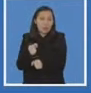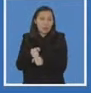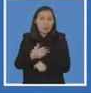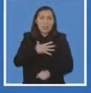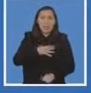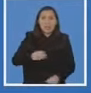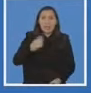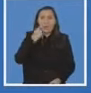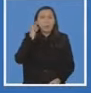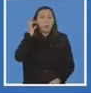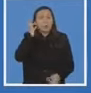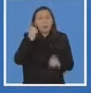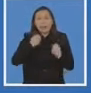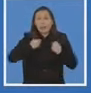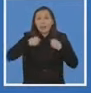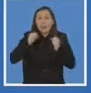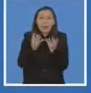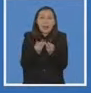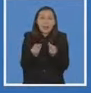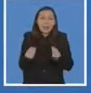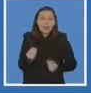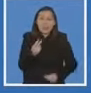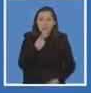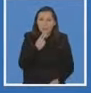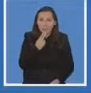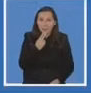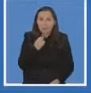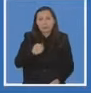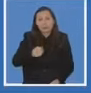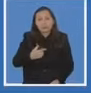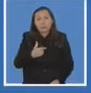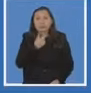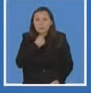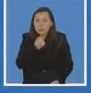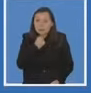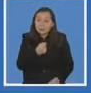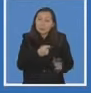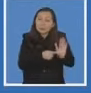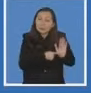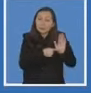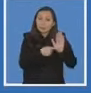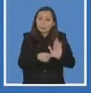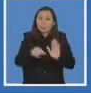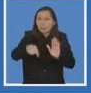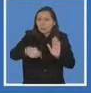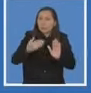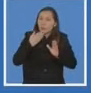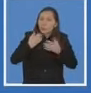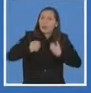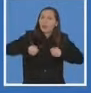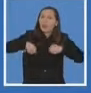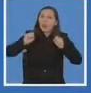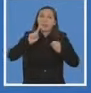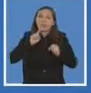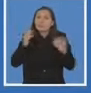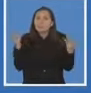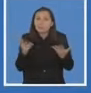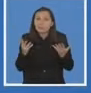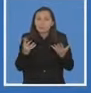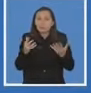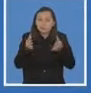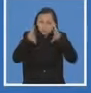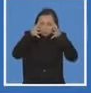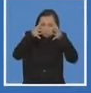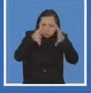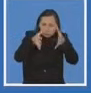los hijos e hijas, un triunfo para la calidad de vida. Yo quisiera destacar que esto también es un triunfo para poder poner en el